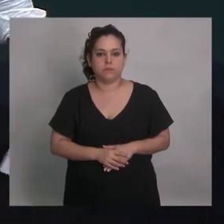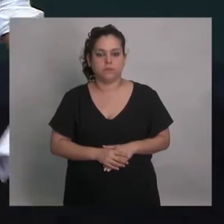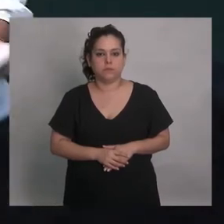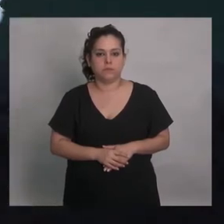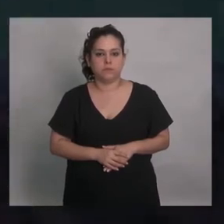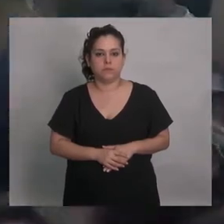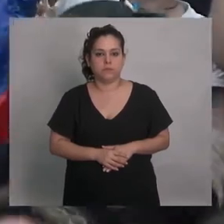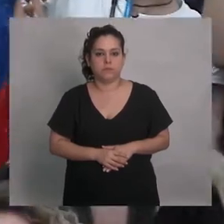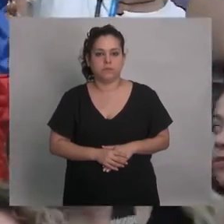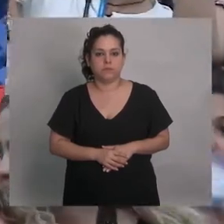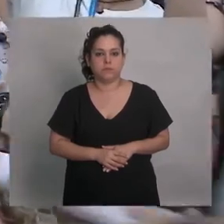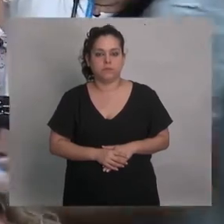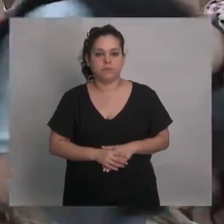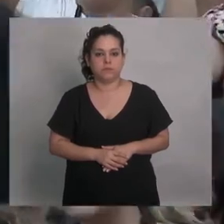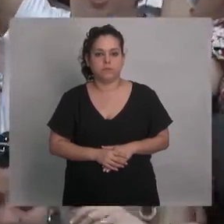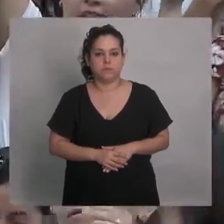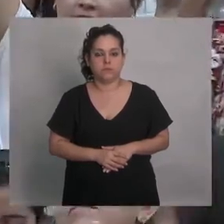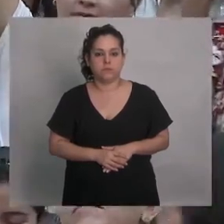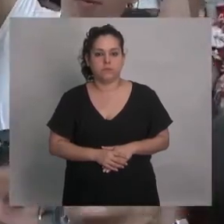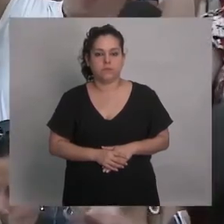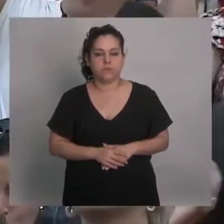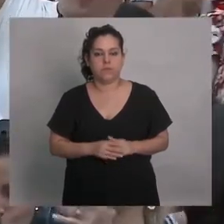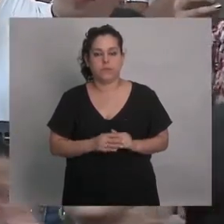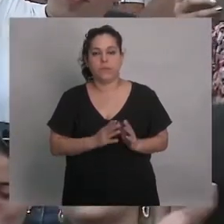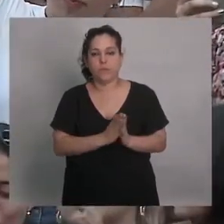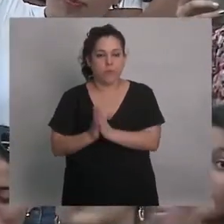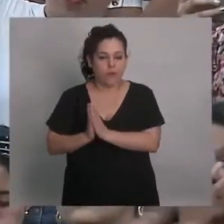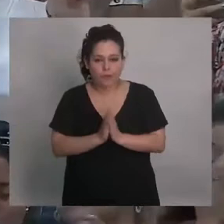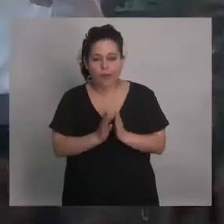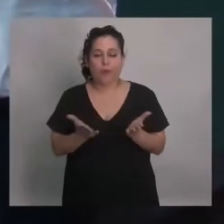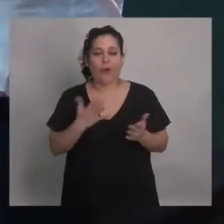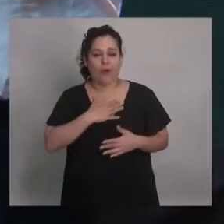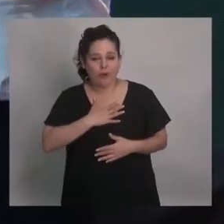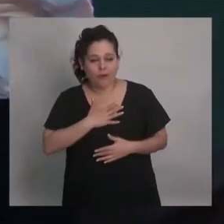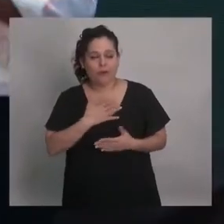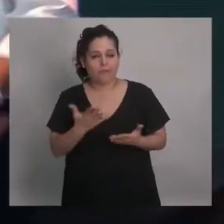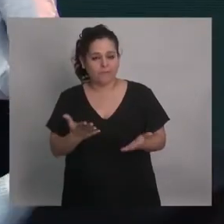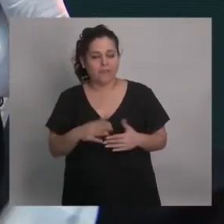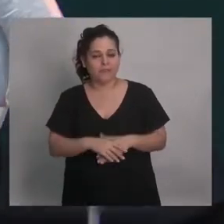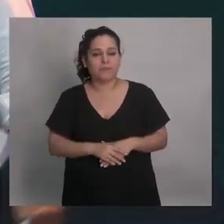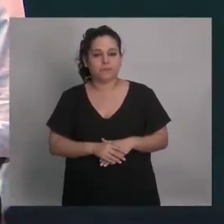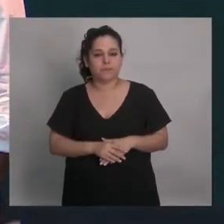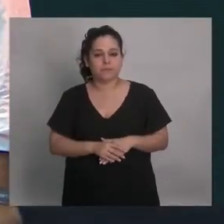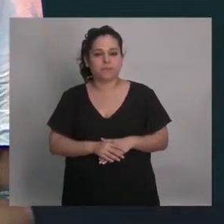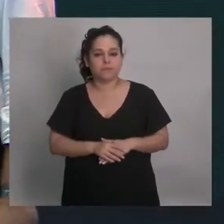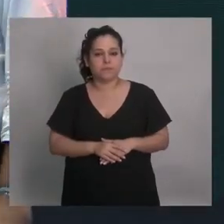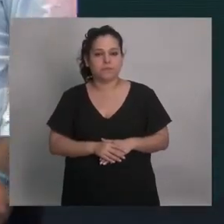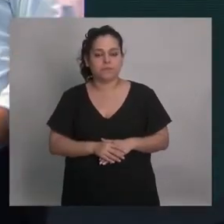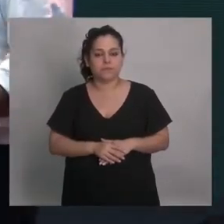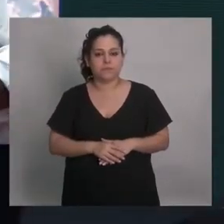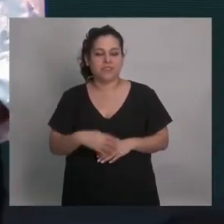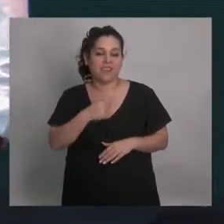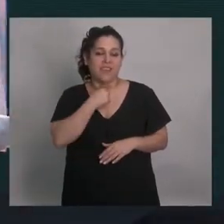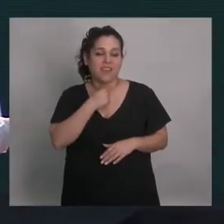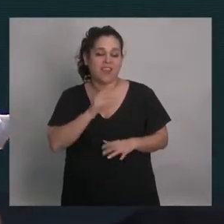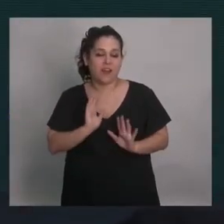bueno por favor yo quiero yo quiero hacer una